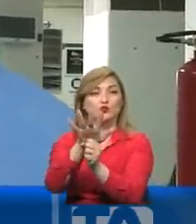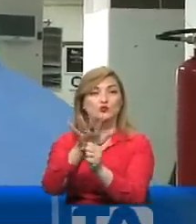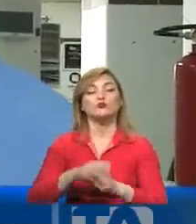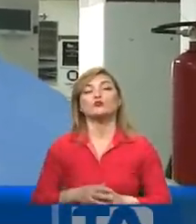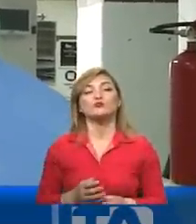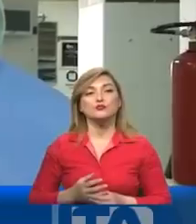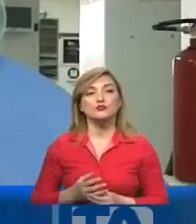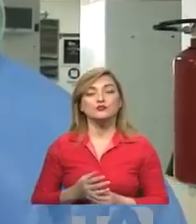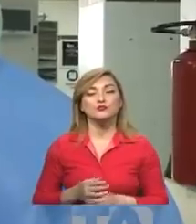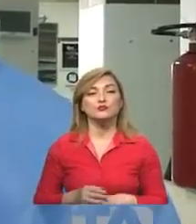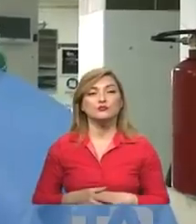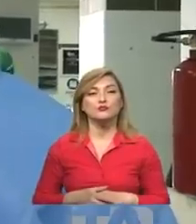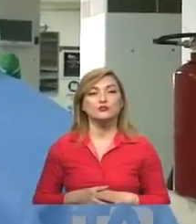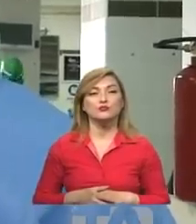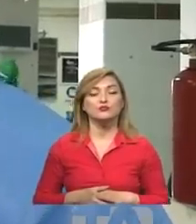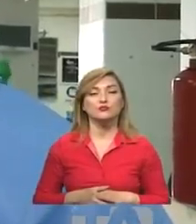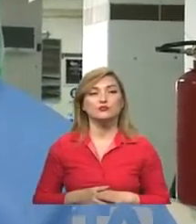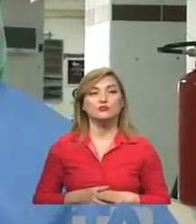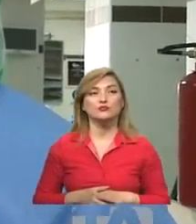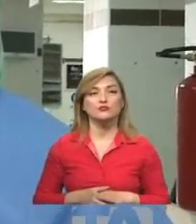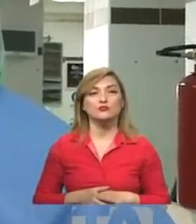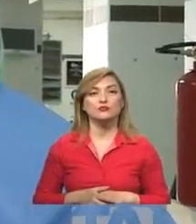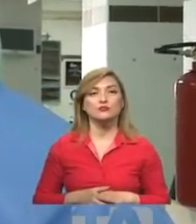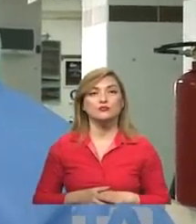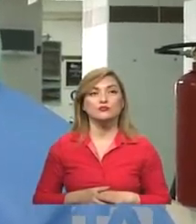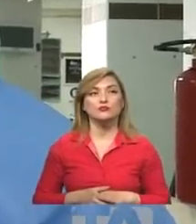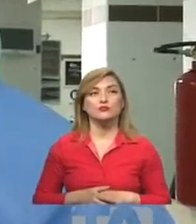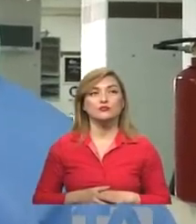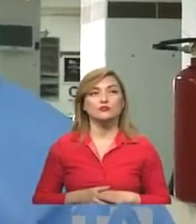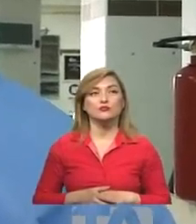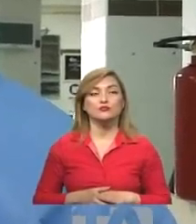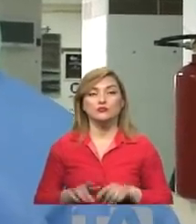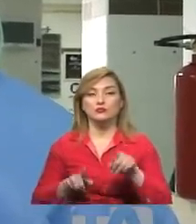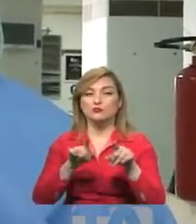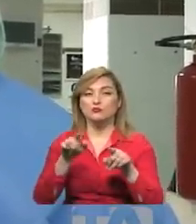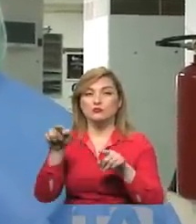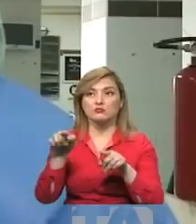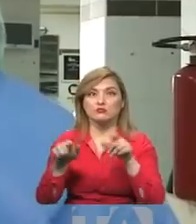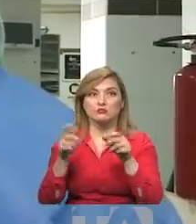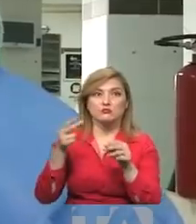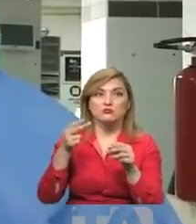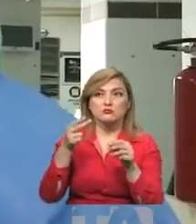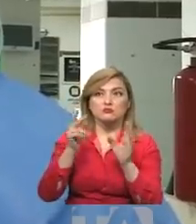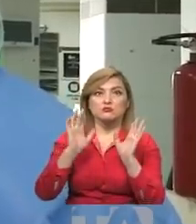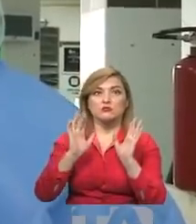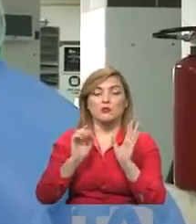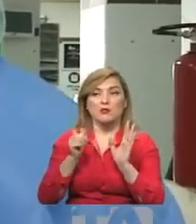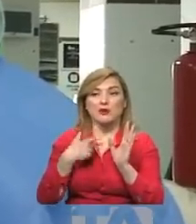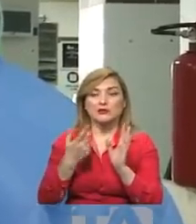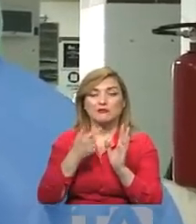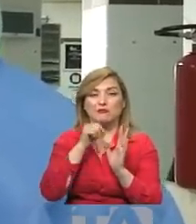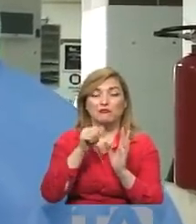el área COVID. Entonces con eso hemos podido solventar algunas ausencias, pero en efecto hemos